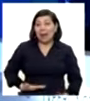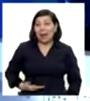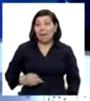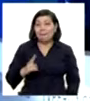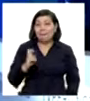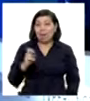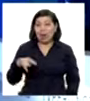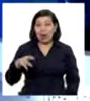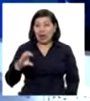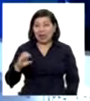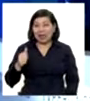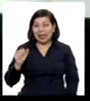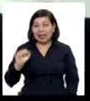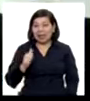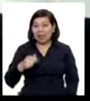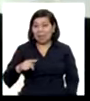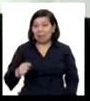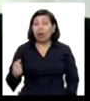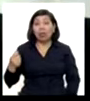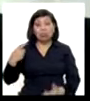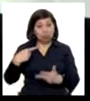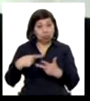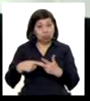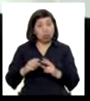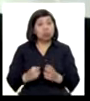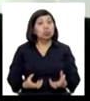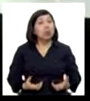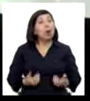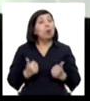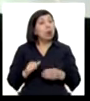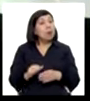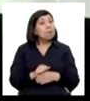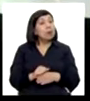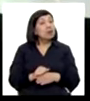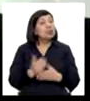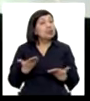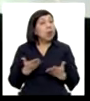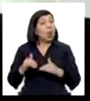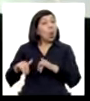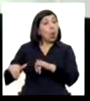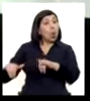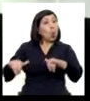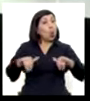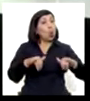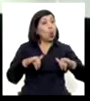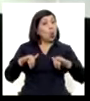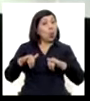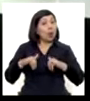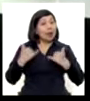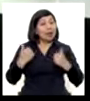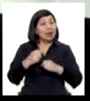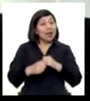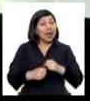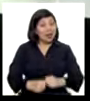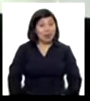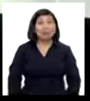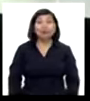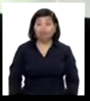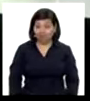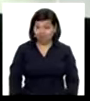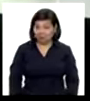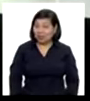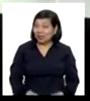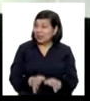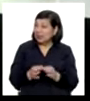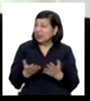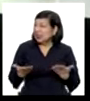Verónica Zambrano. Muchas gracias. Esta es una tercera edición del concurso Buenas Prácticas en Igualdad de Género 2024, OSITRAN. Pero antes que todo, para